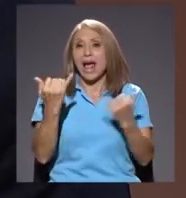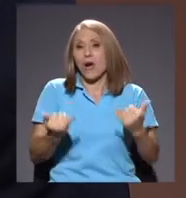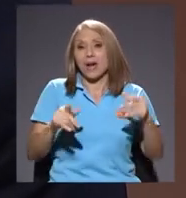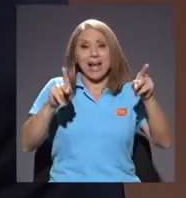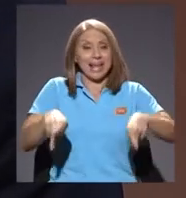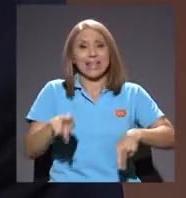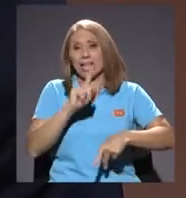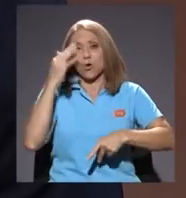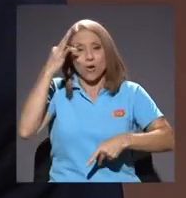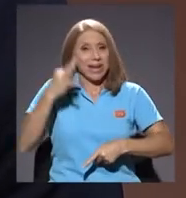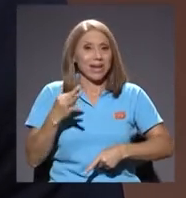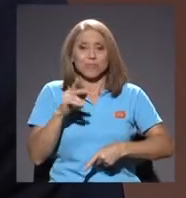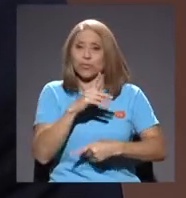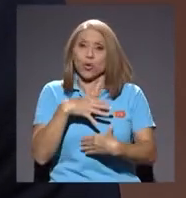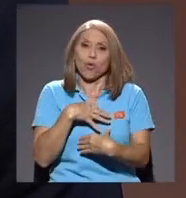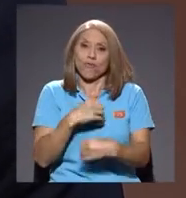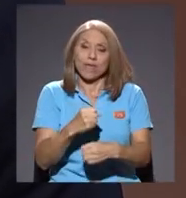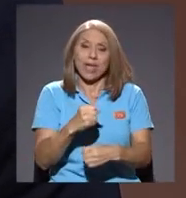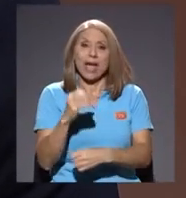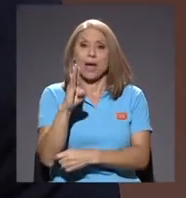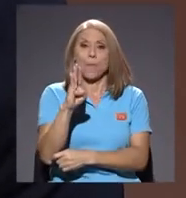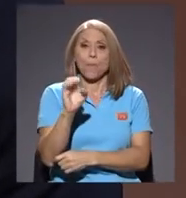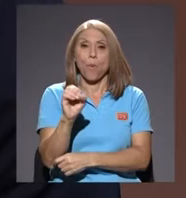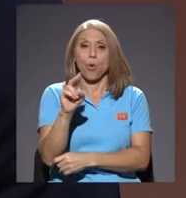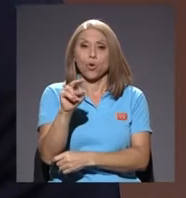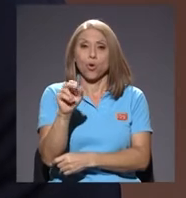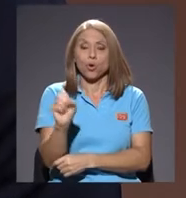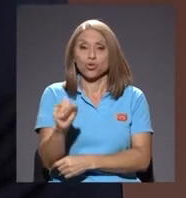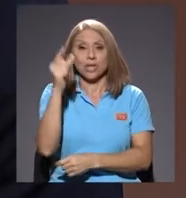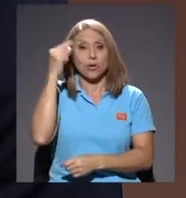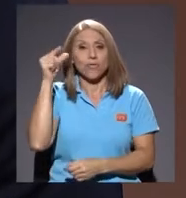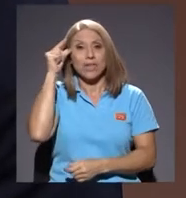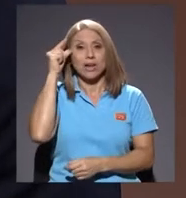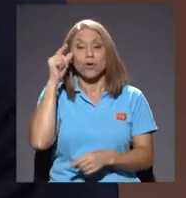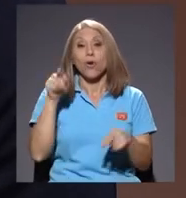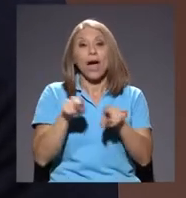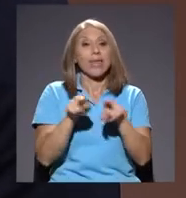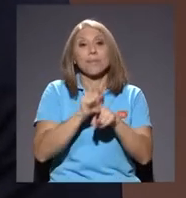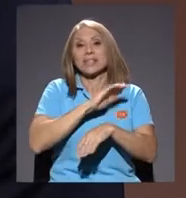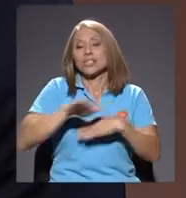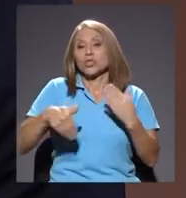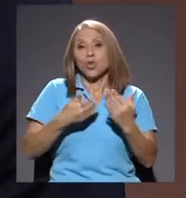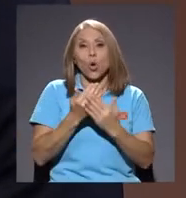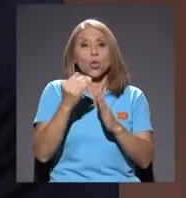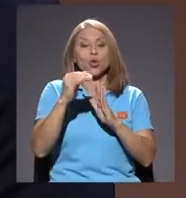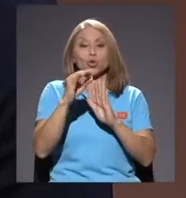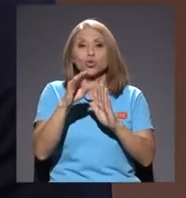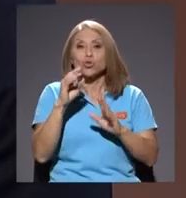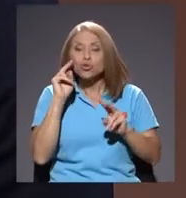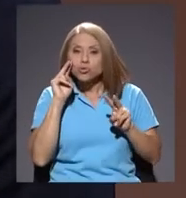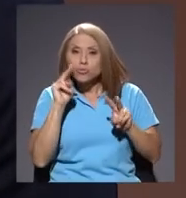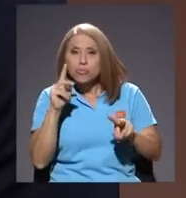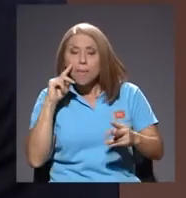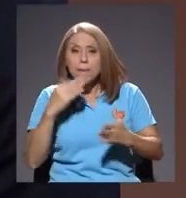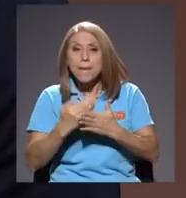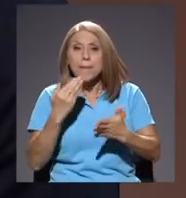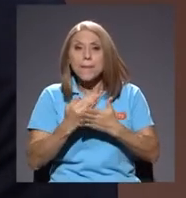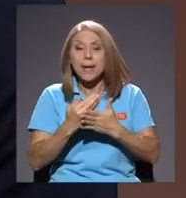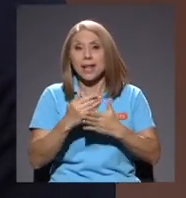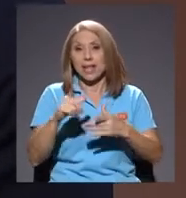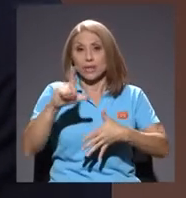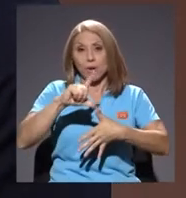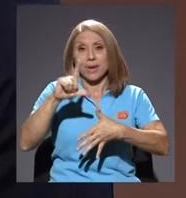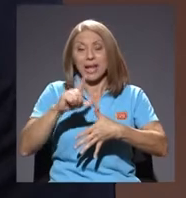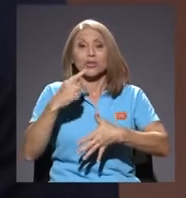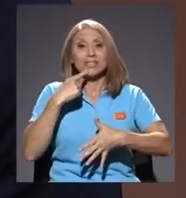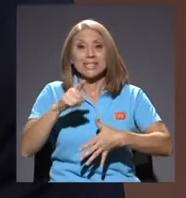y además todos los principios internacionales indican que se tiene que valorar al mercado o sea tanto en materia